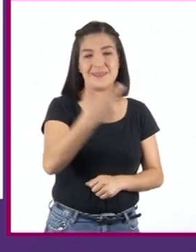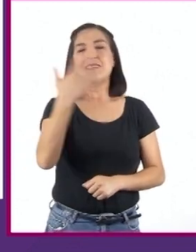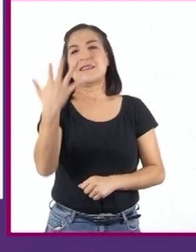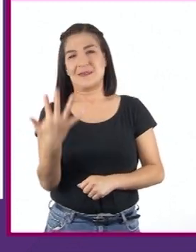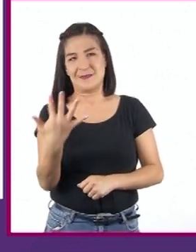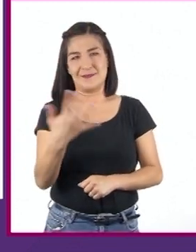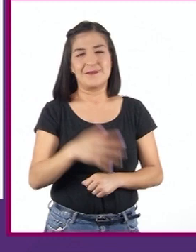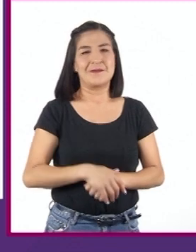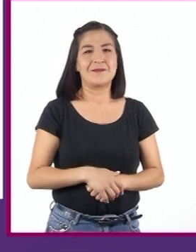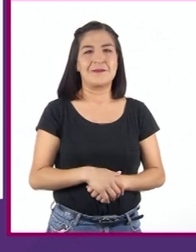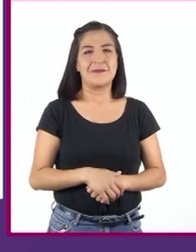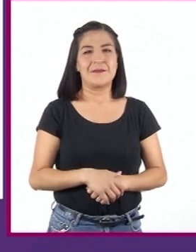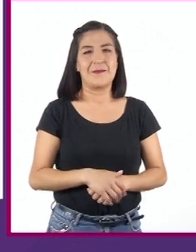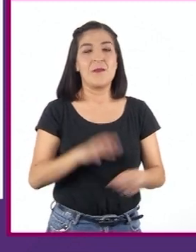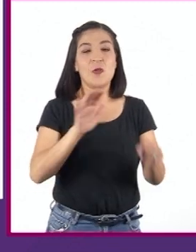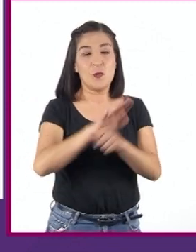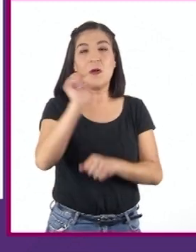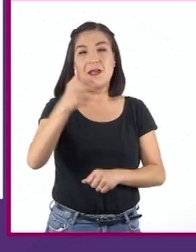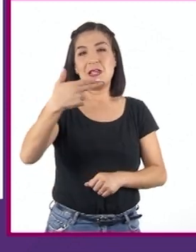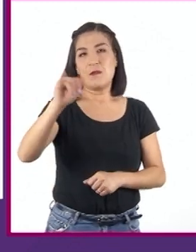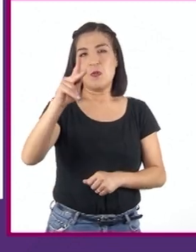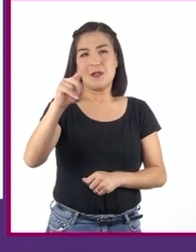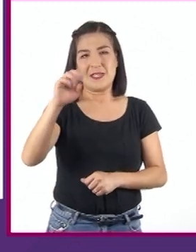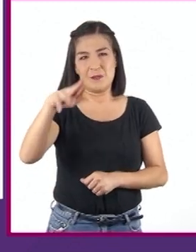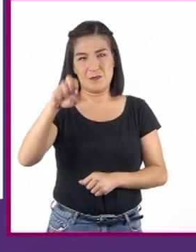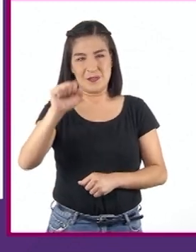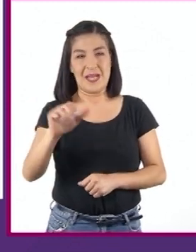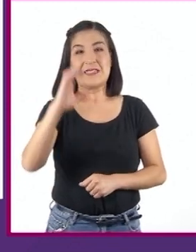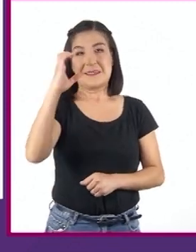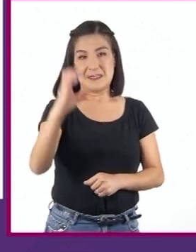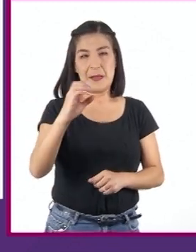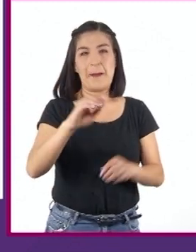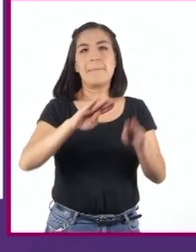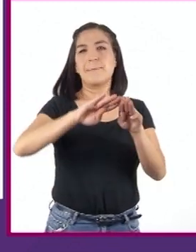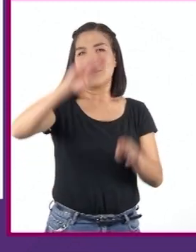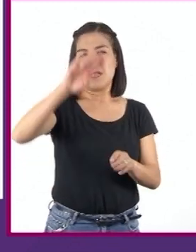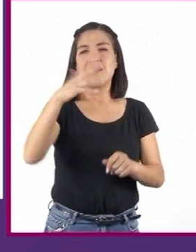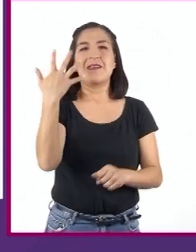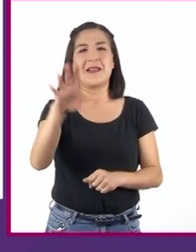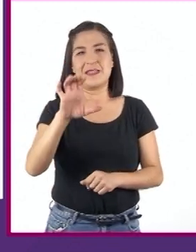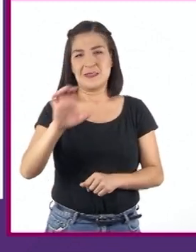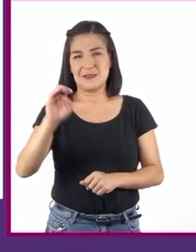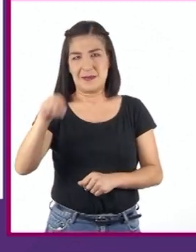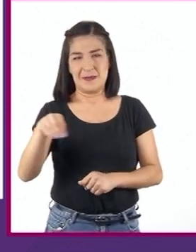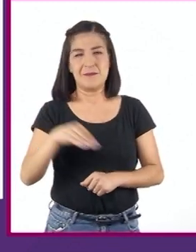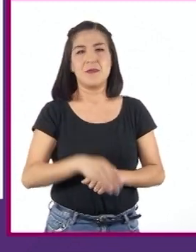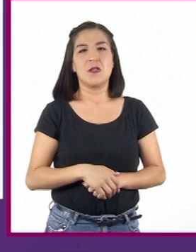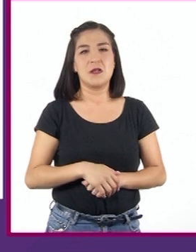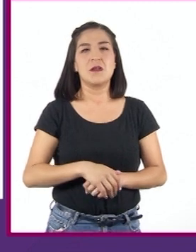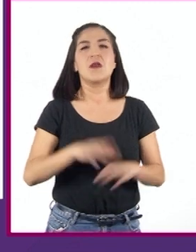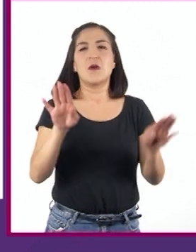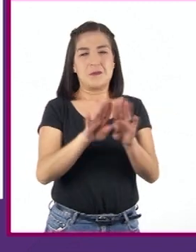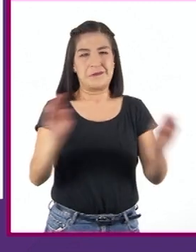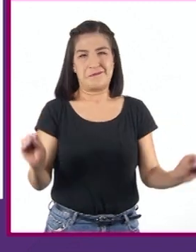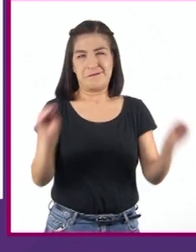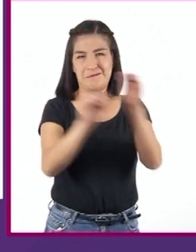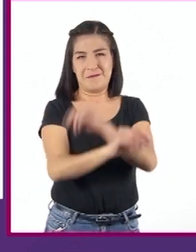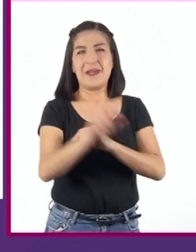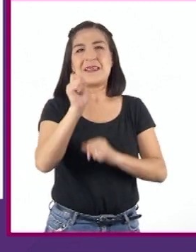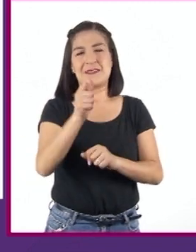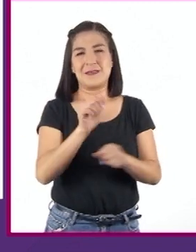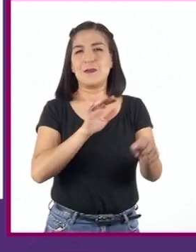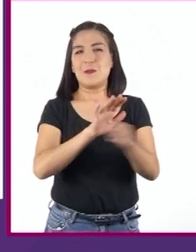respectivamente. La hipotenusa, c, mide 10 centímetros. Sustituimos los valores en la